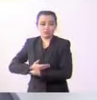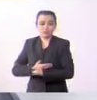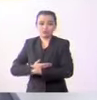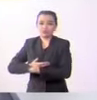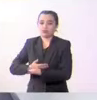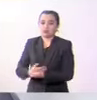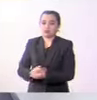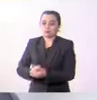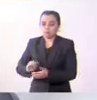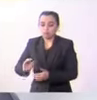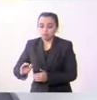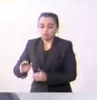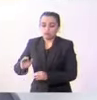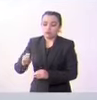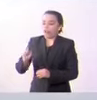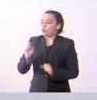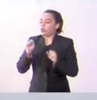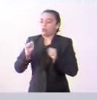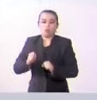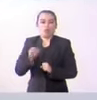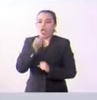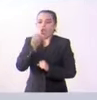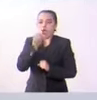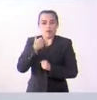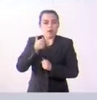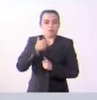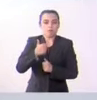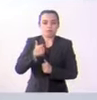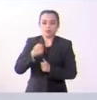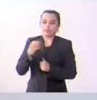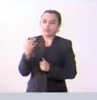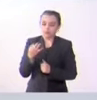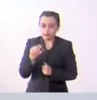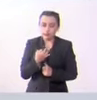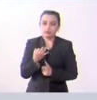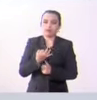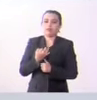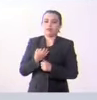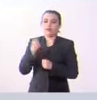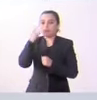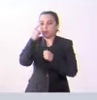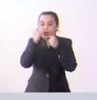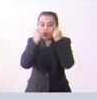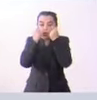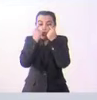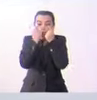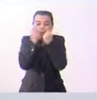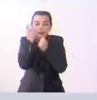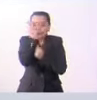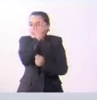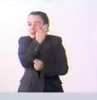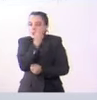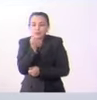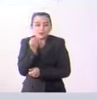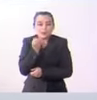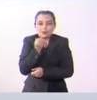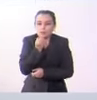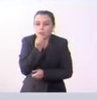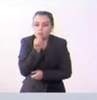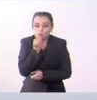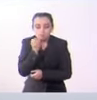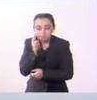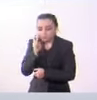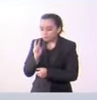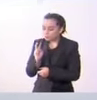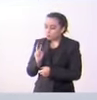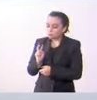de una alimentación deficiente, pero se notaba belleza en sus ojos. Por sobre todas las cosas existía en él